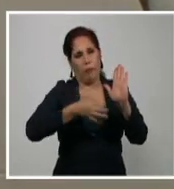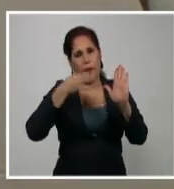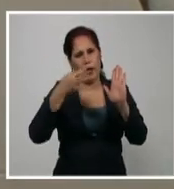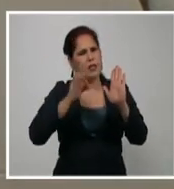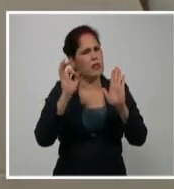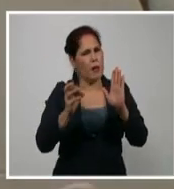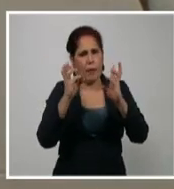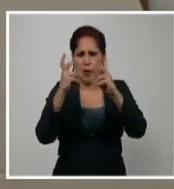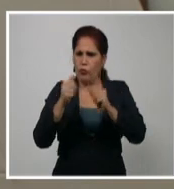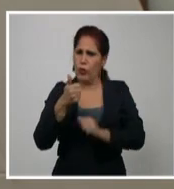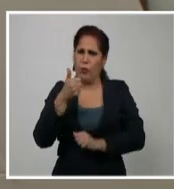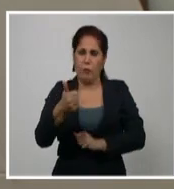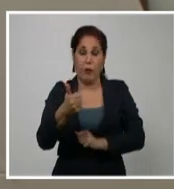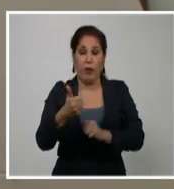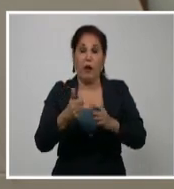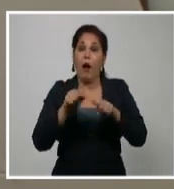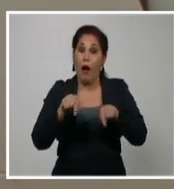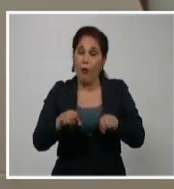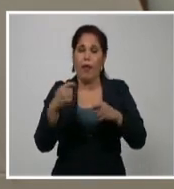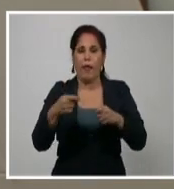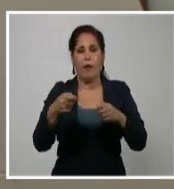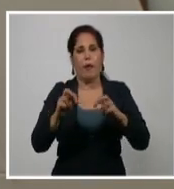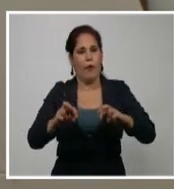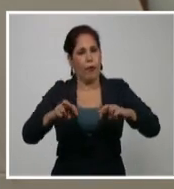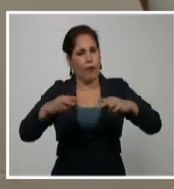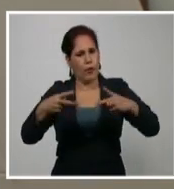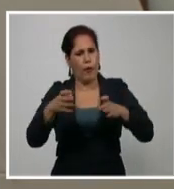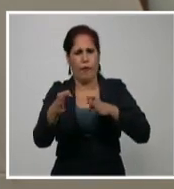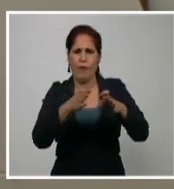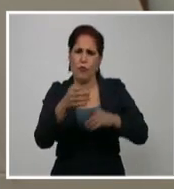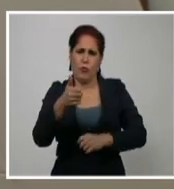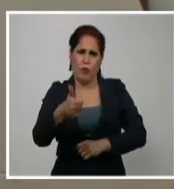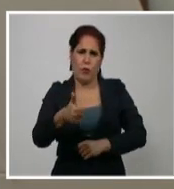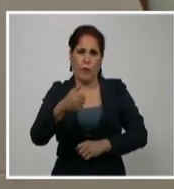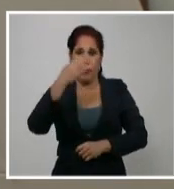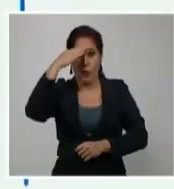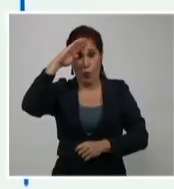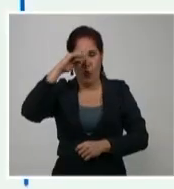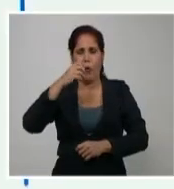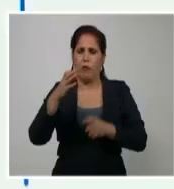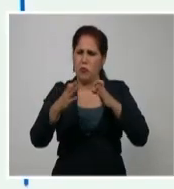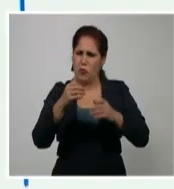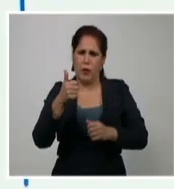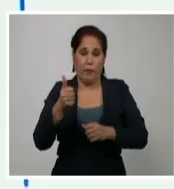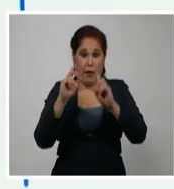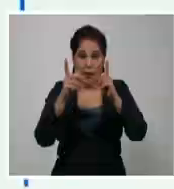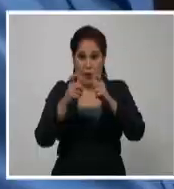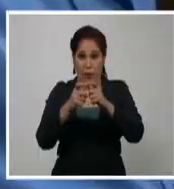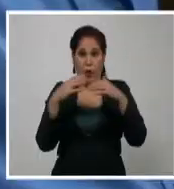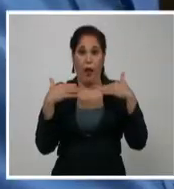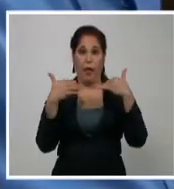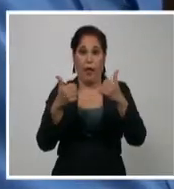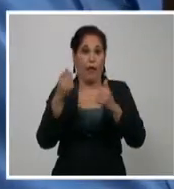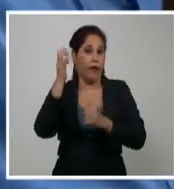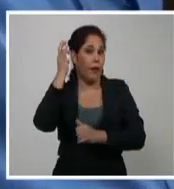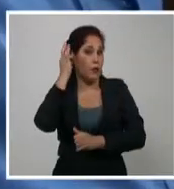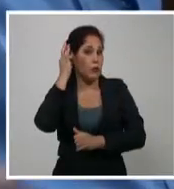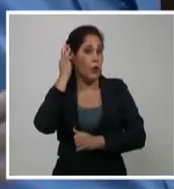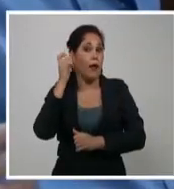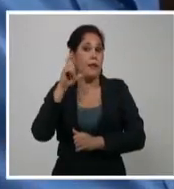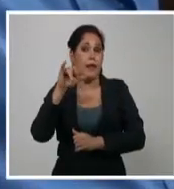dado resultados y ha funcionado en el caso de nuestro país perfectamente. En la reunión, la directora del Centro Nacional de